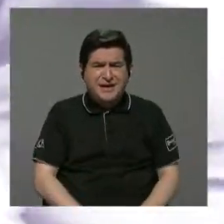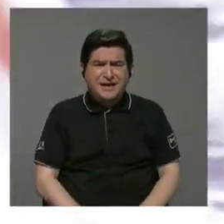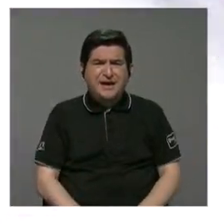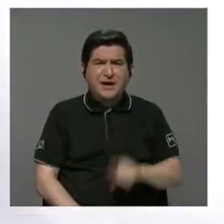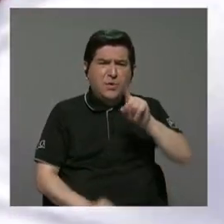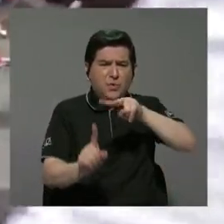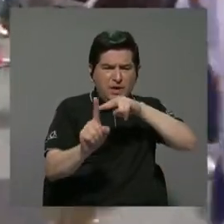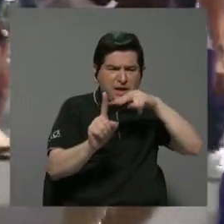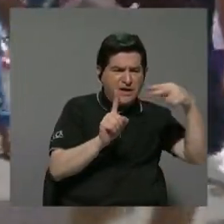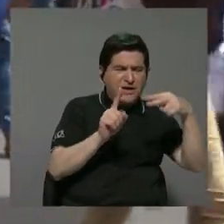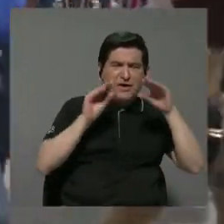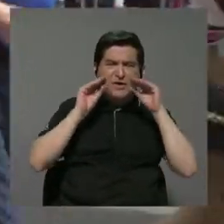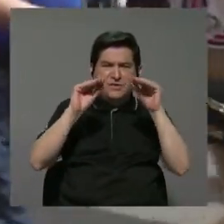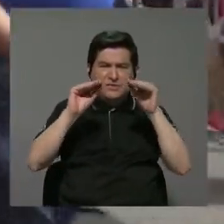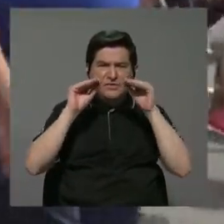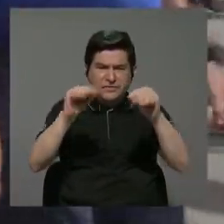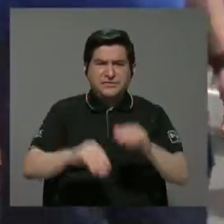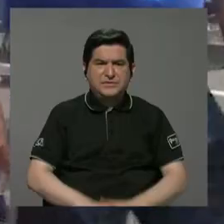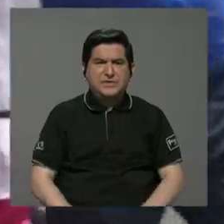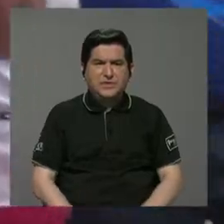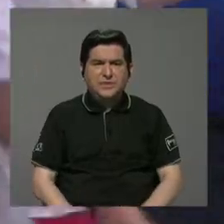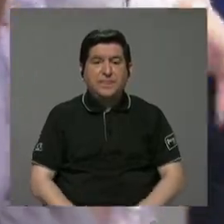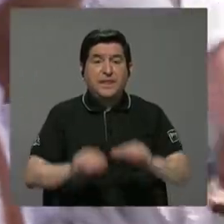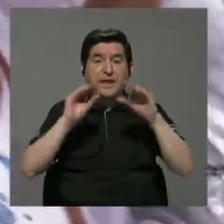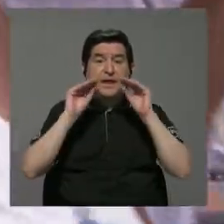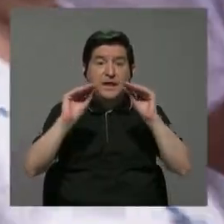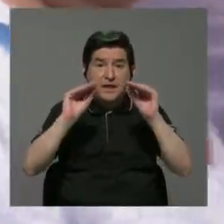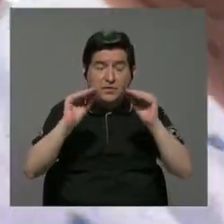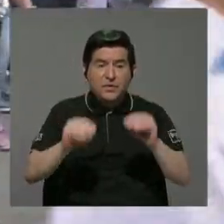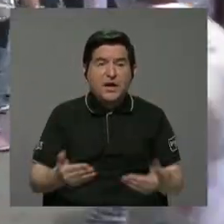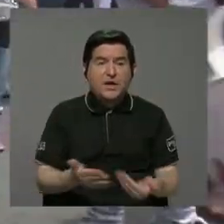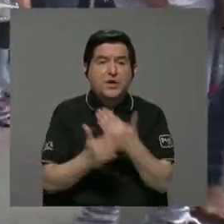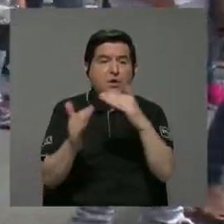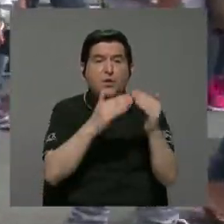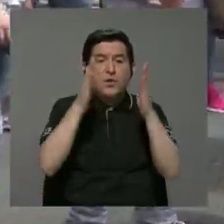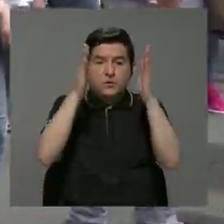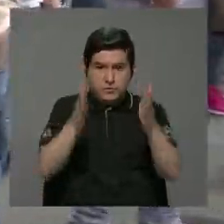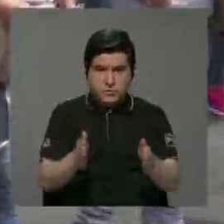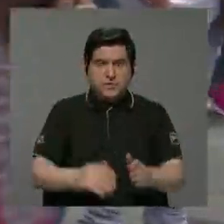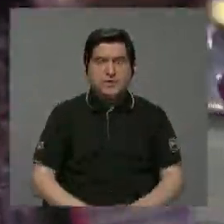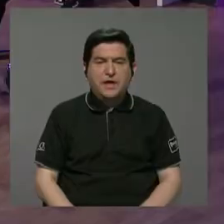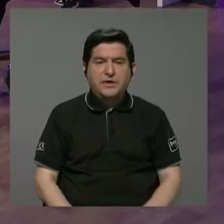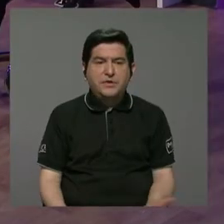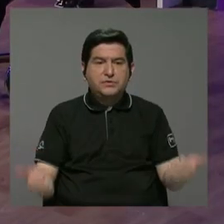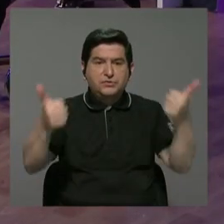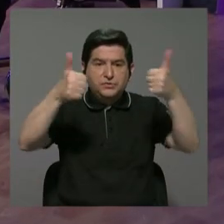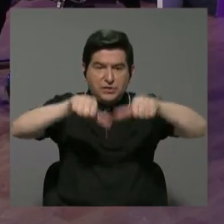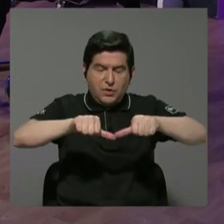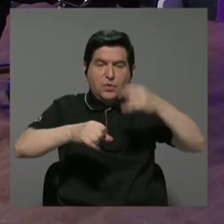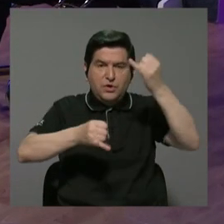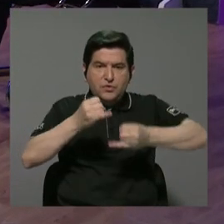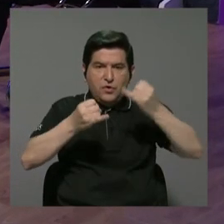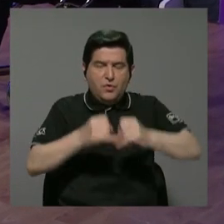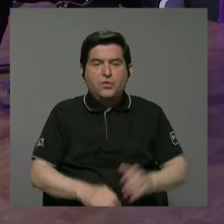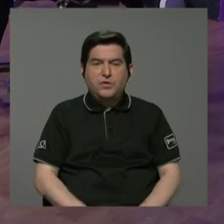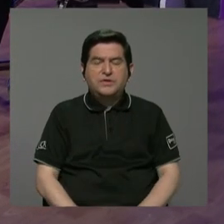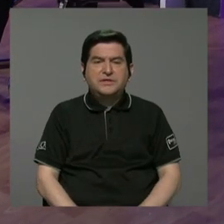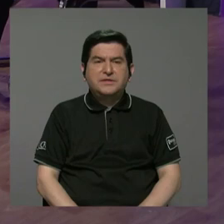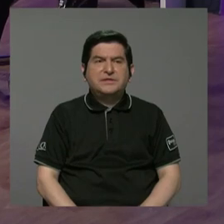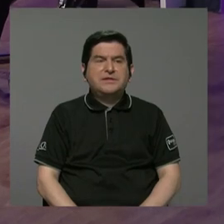de la educación, una visión de la educación que es educar para una nueva ciudadanía que está acorde con los últimos